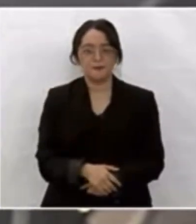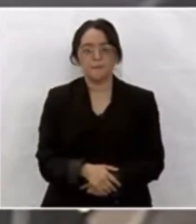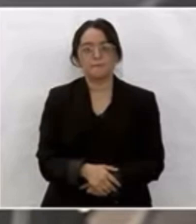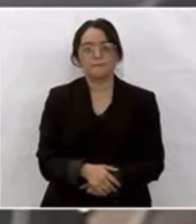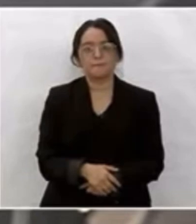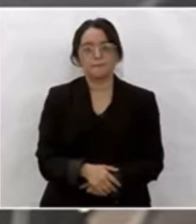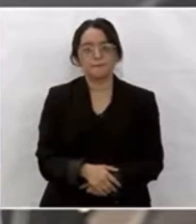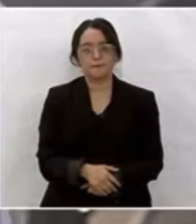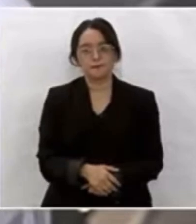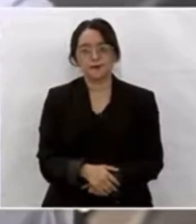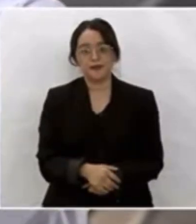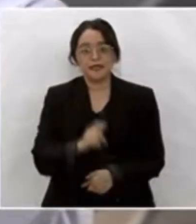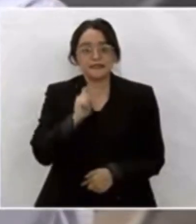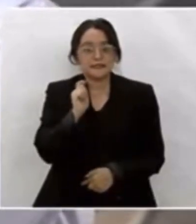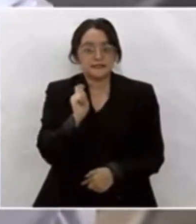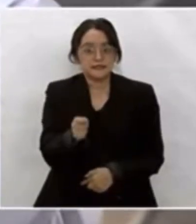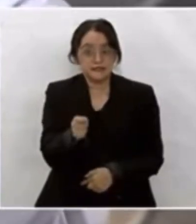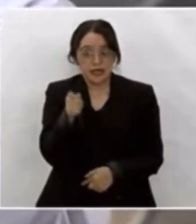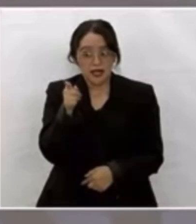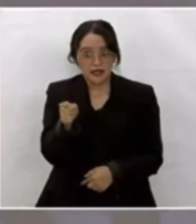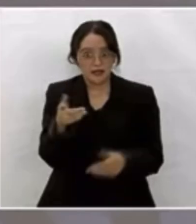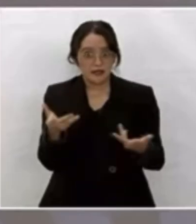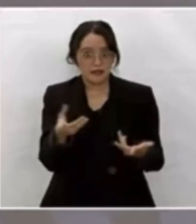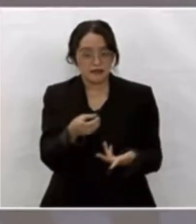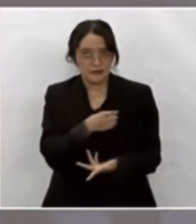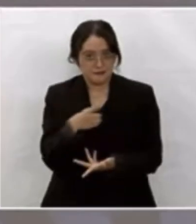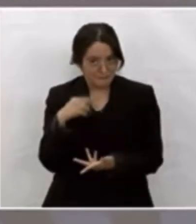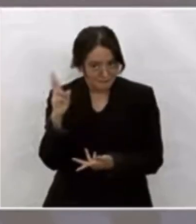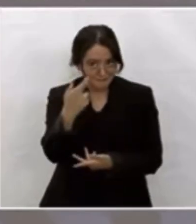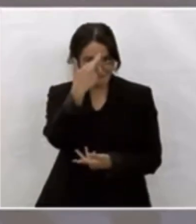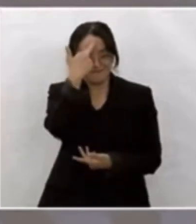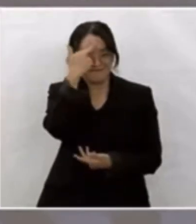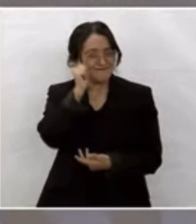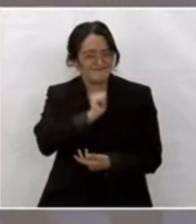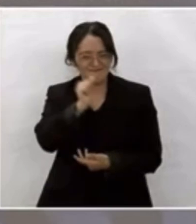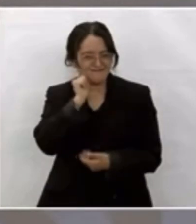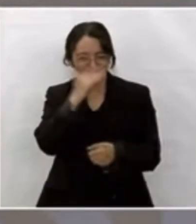Eso es lo que debemos de tener presente: